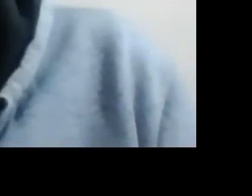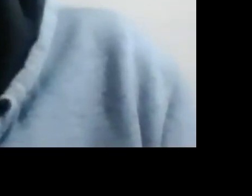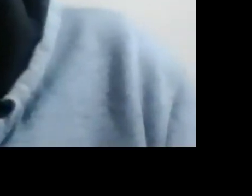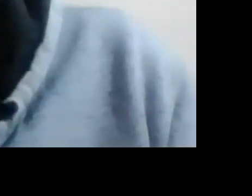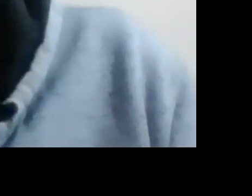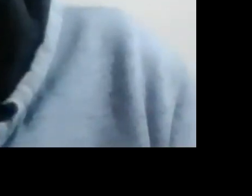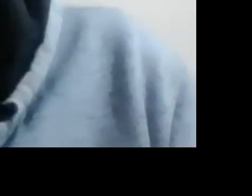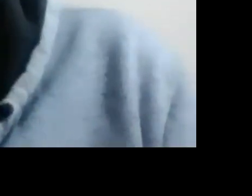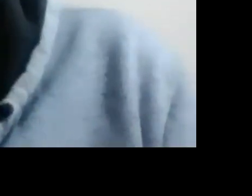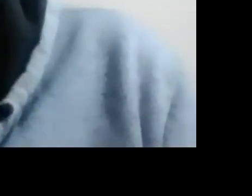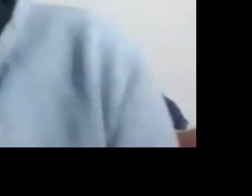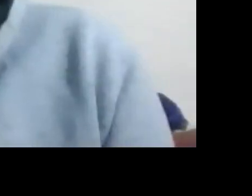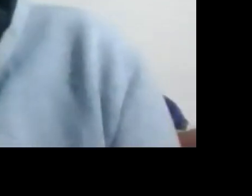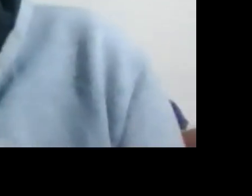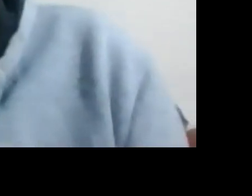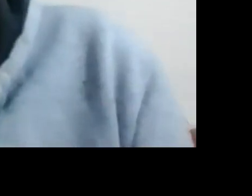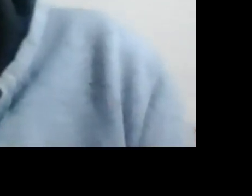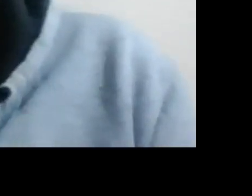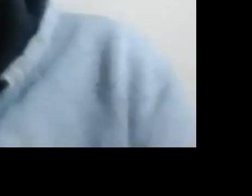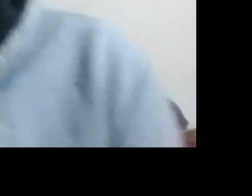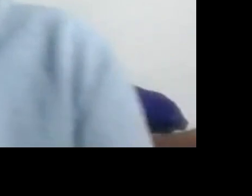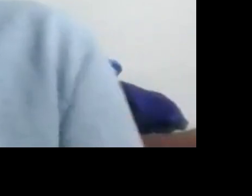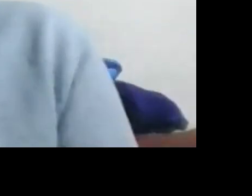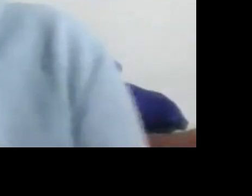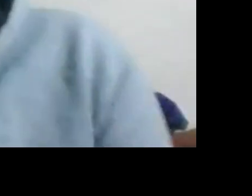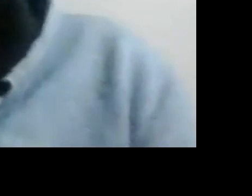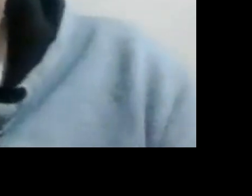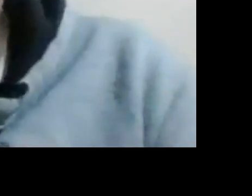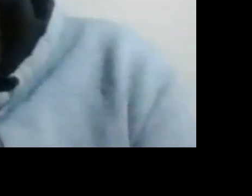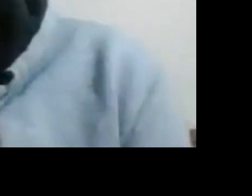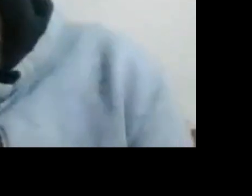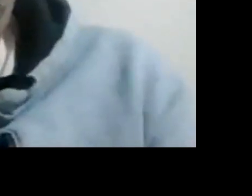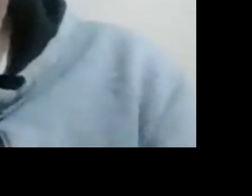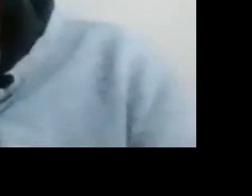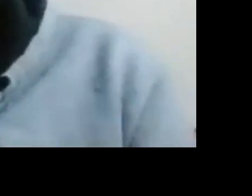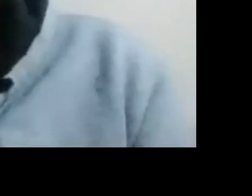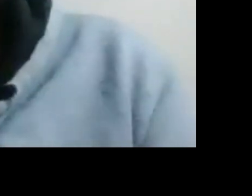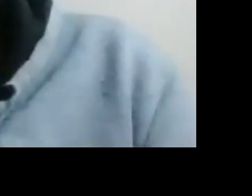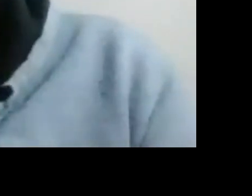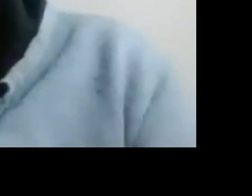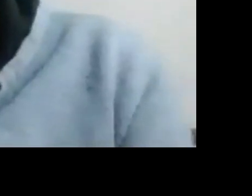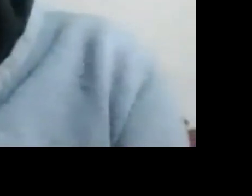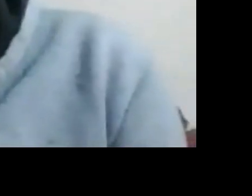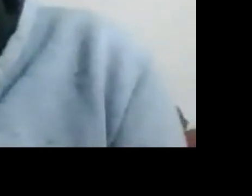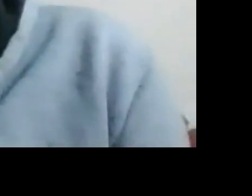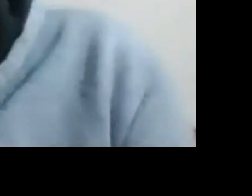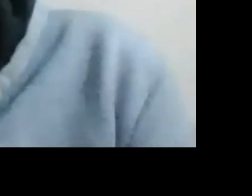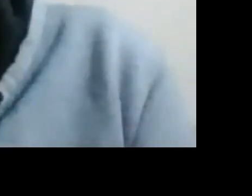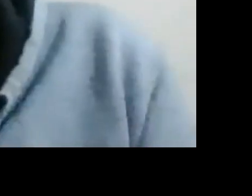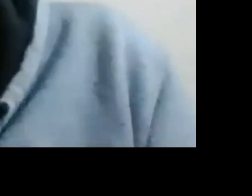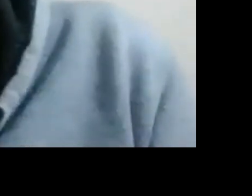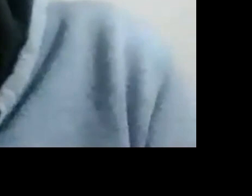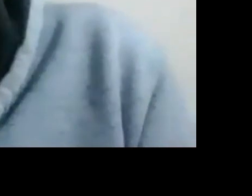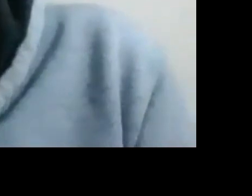sé si es algo que todavía no salió, pero supongamos una persona tiene 100.000, 150.000, no